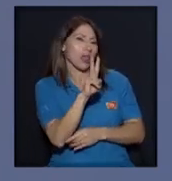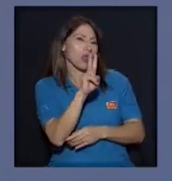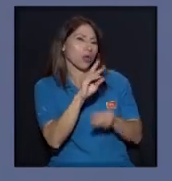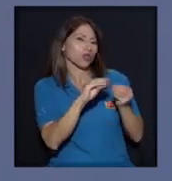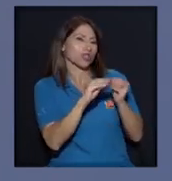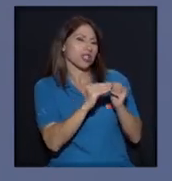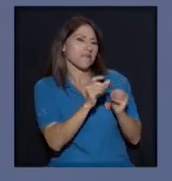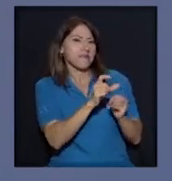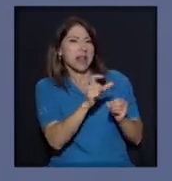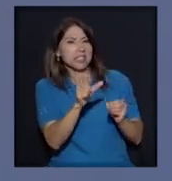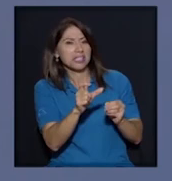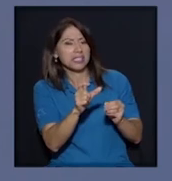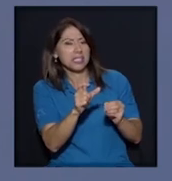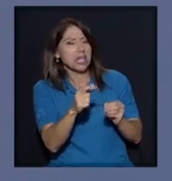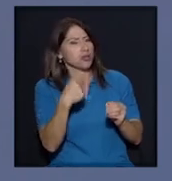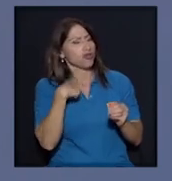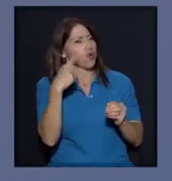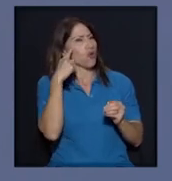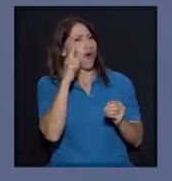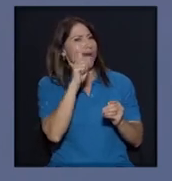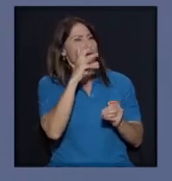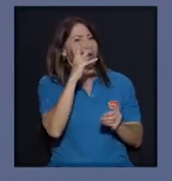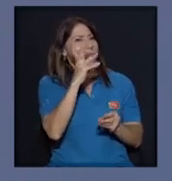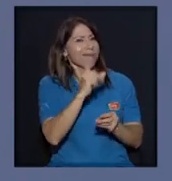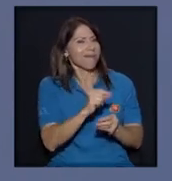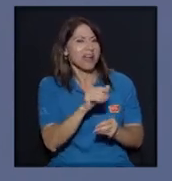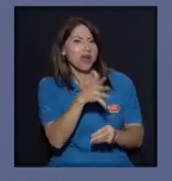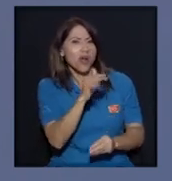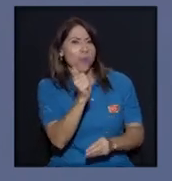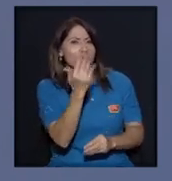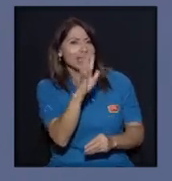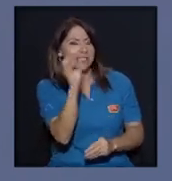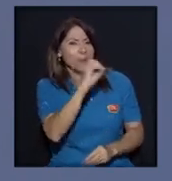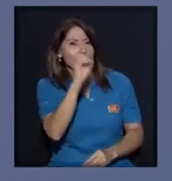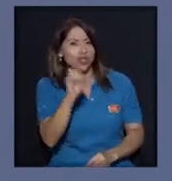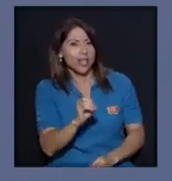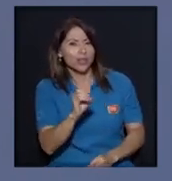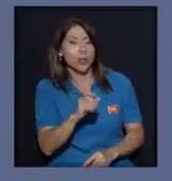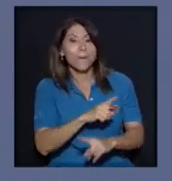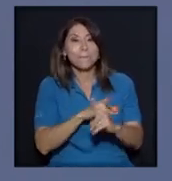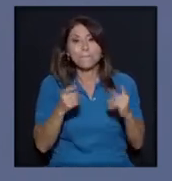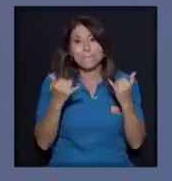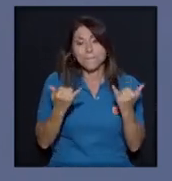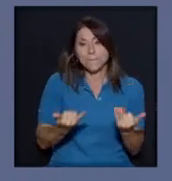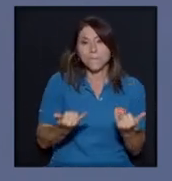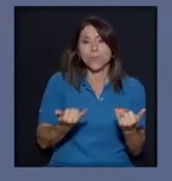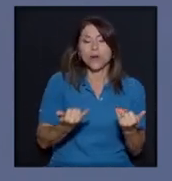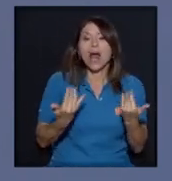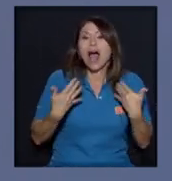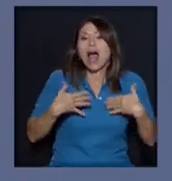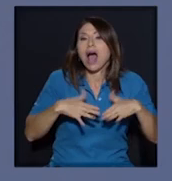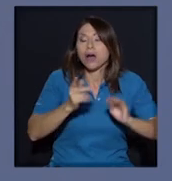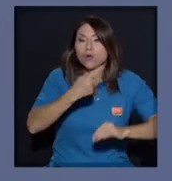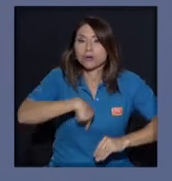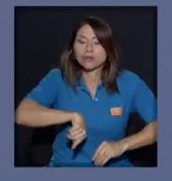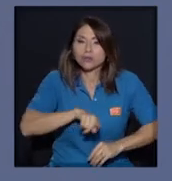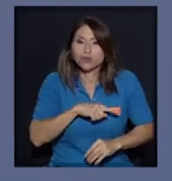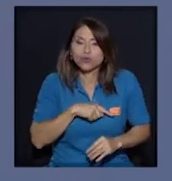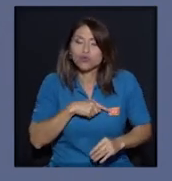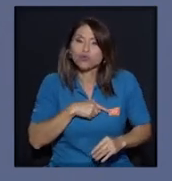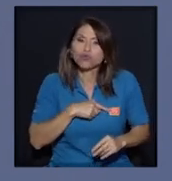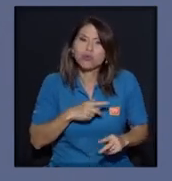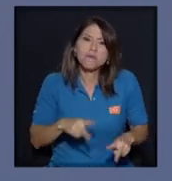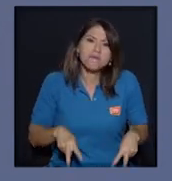por 15%. Y doy el dato también. Ahora, aunque vivimos